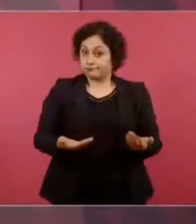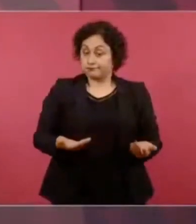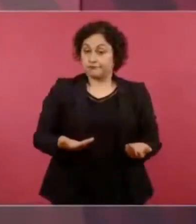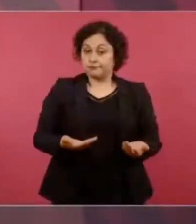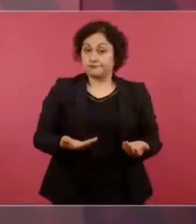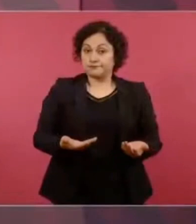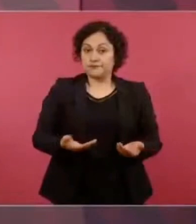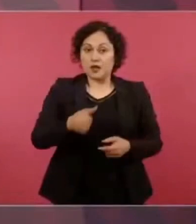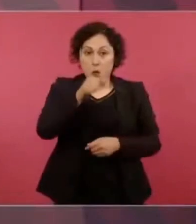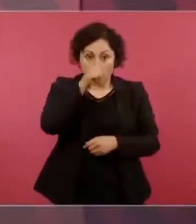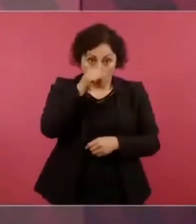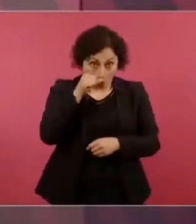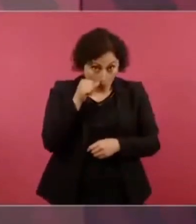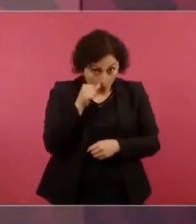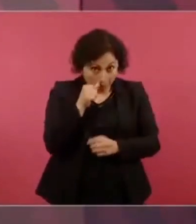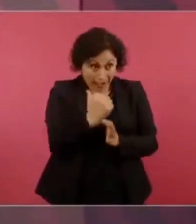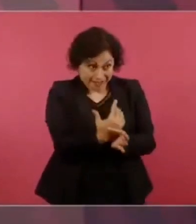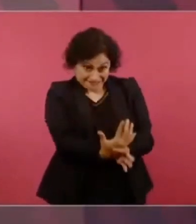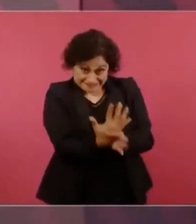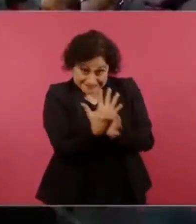En sus discursos.